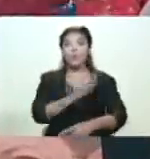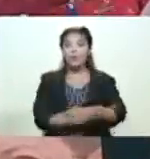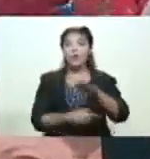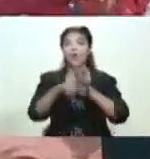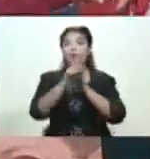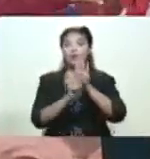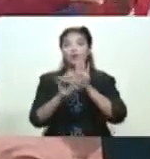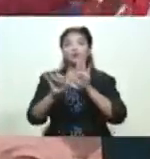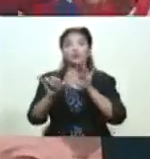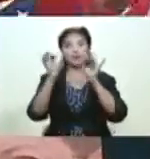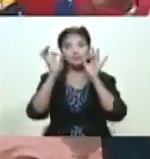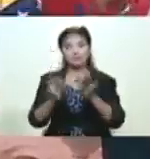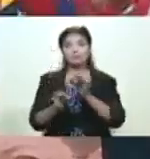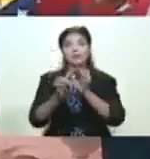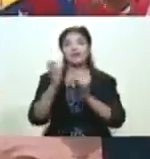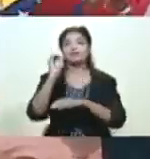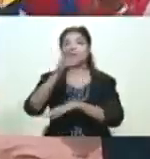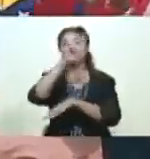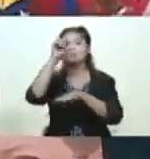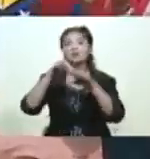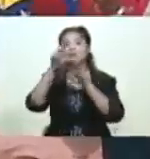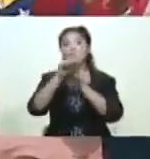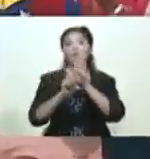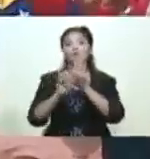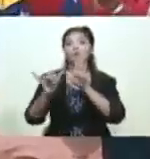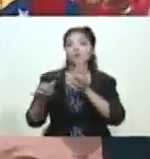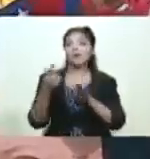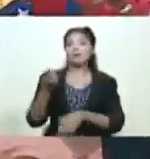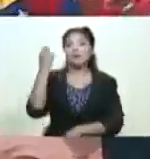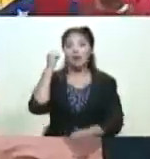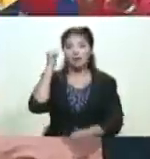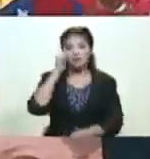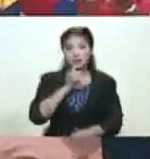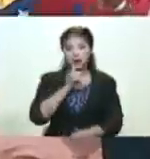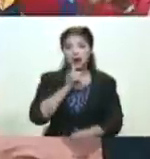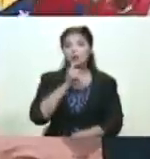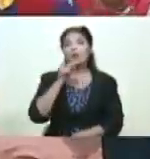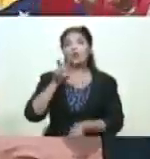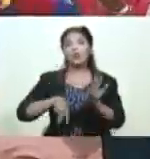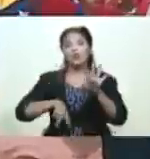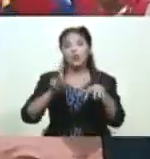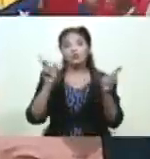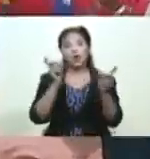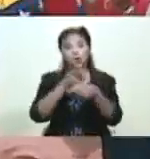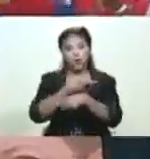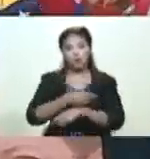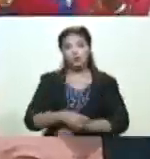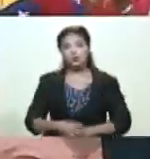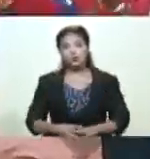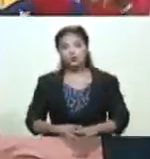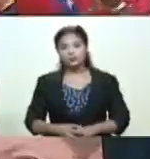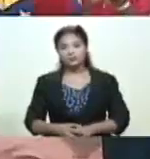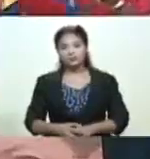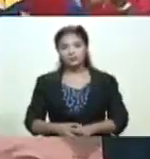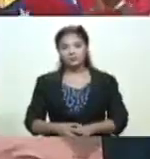Constituyente originario, la Asamblea Nacional Constituyente, el sábado pasado, el sábado 12 de agosto.